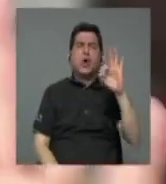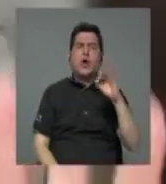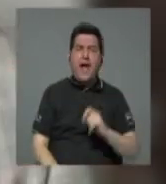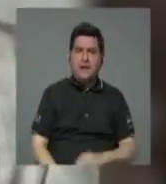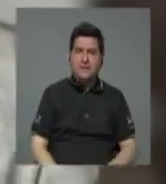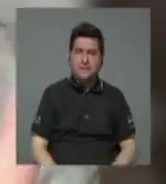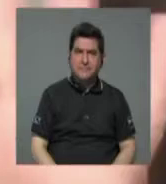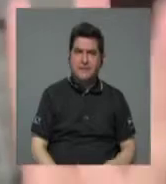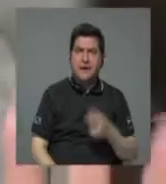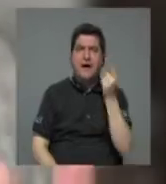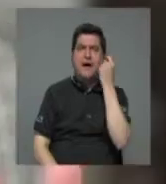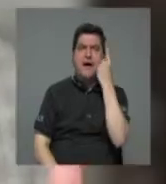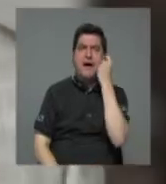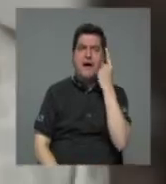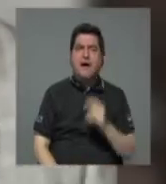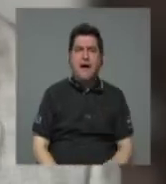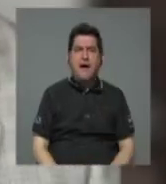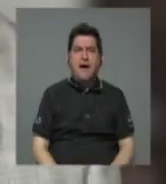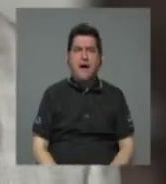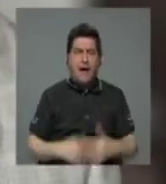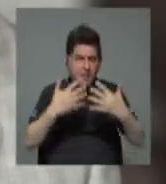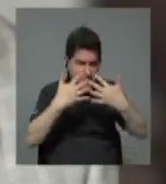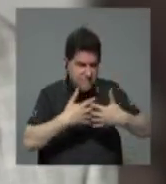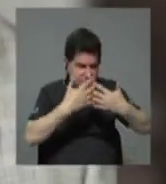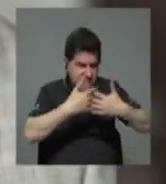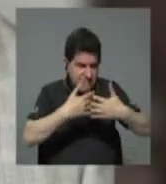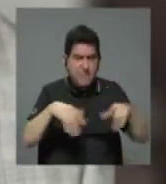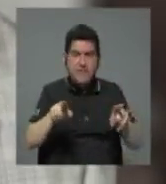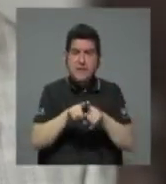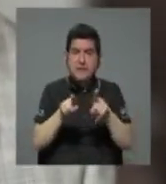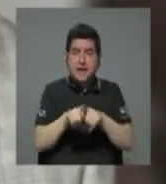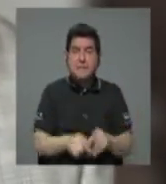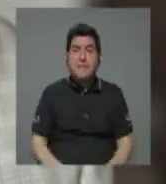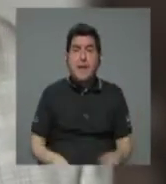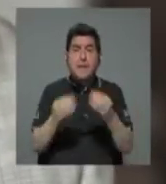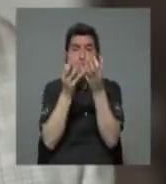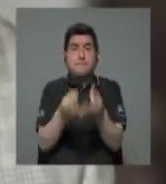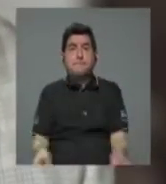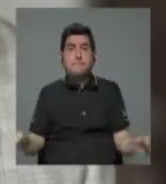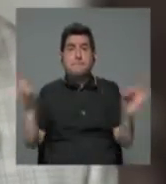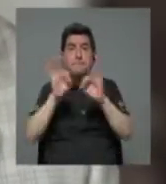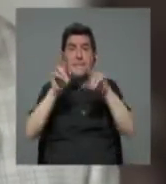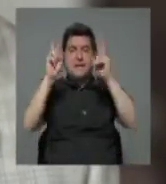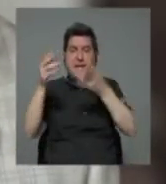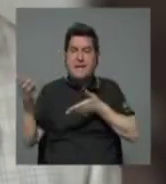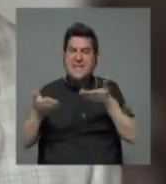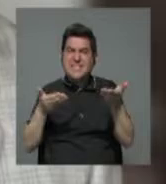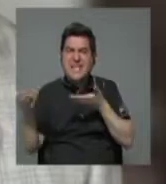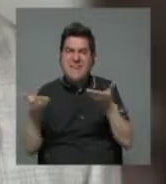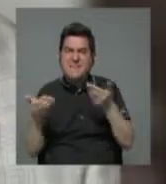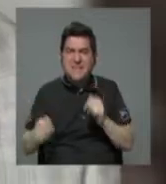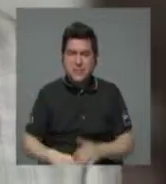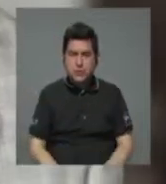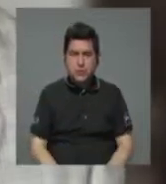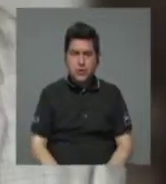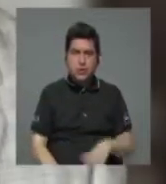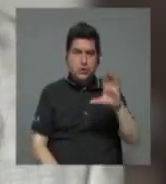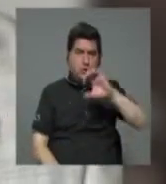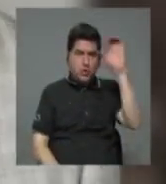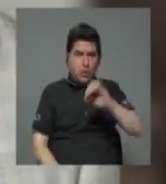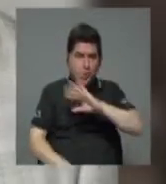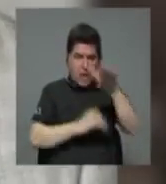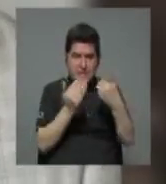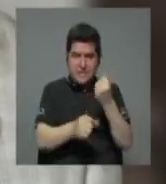entonces entiende la parte de manufactura, pero también cada vez es más importante el tema de servicios. El 50% de